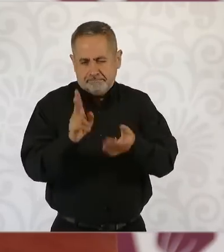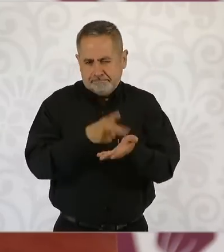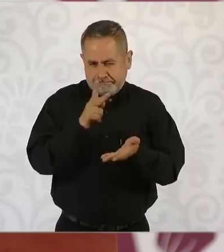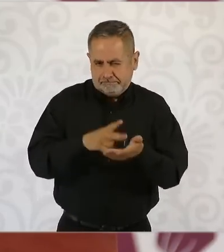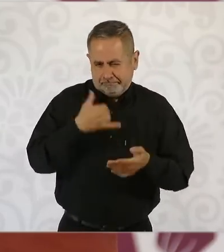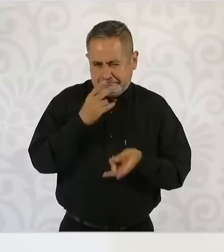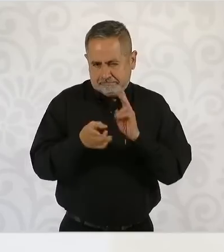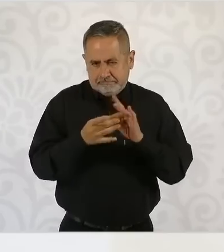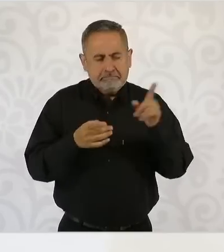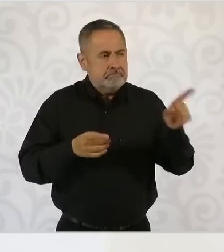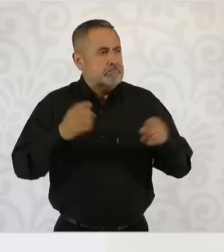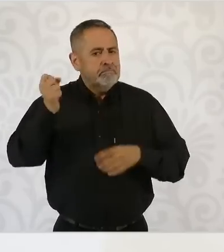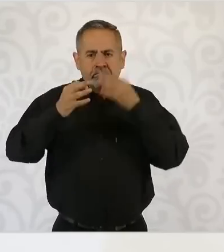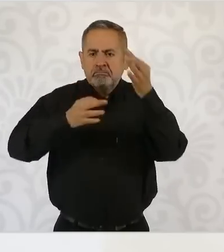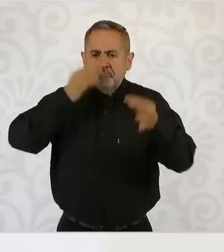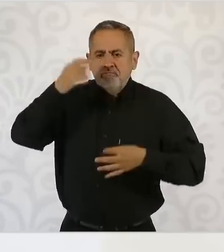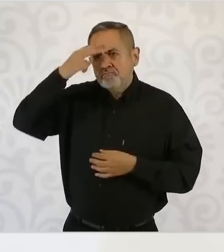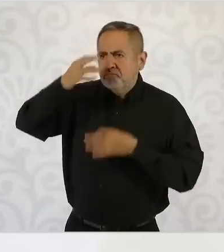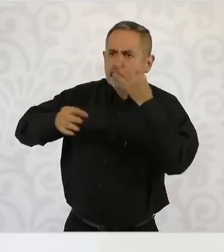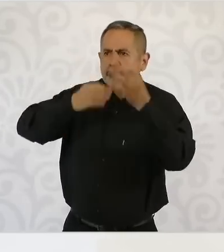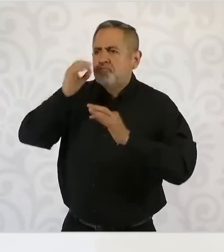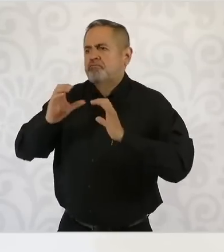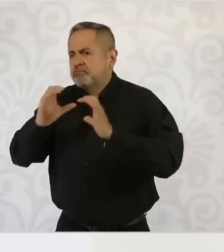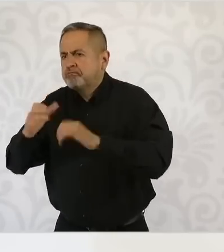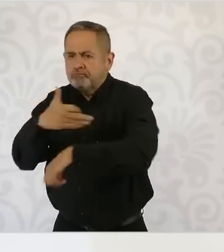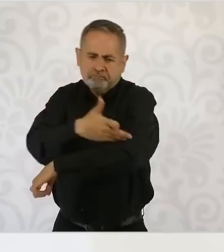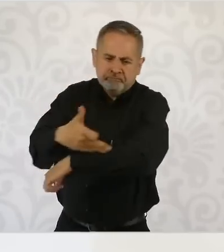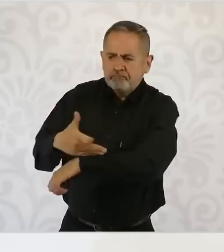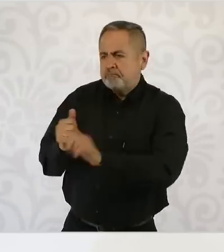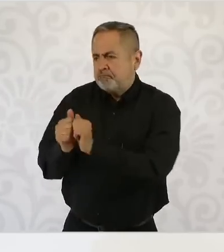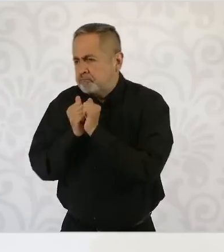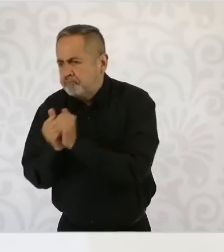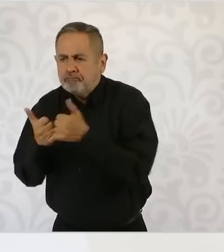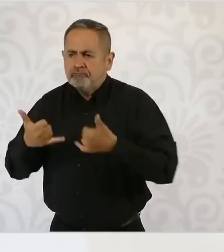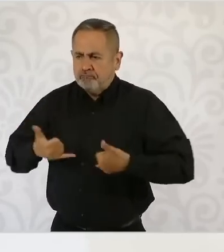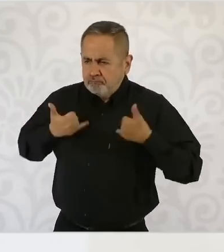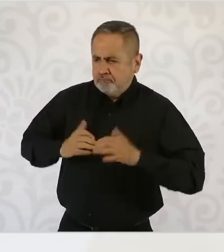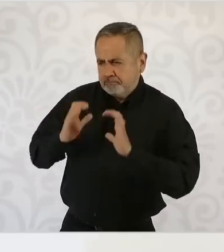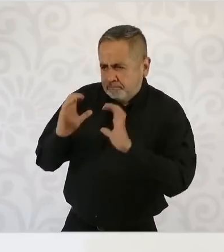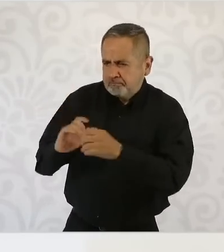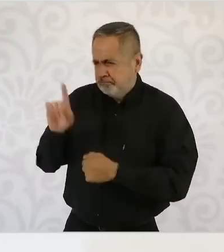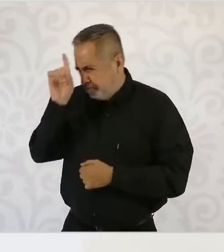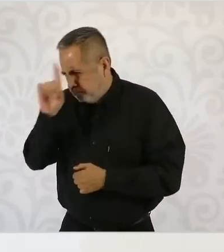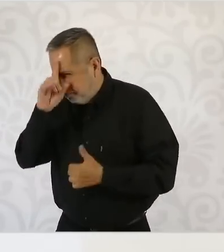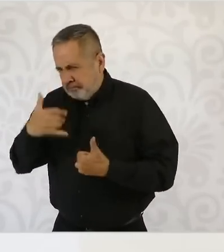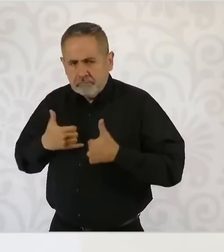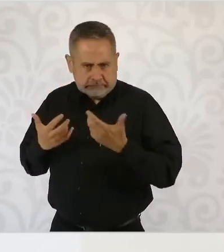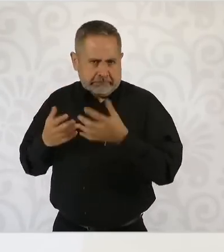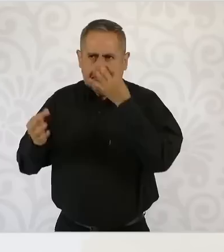veces de la campaña que tenemos en México para que los jóvenes no se acerquen a esta droga.